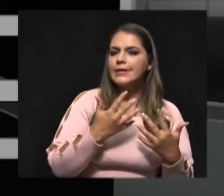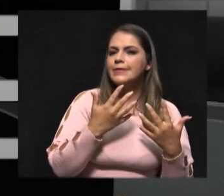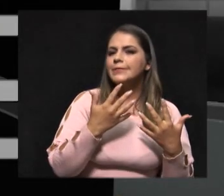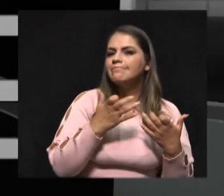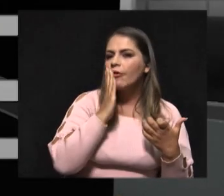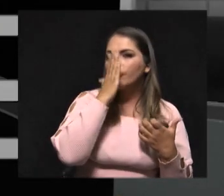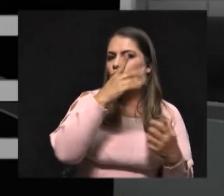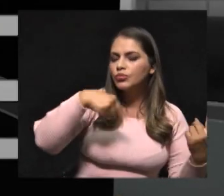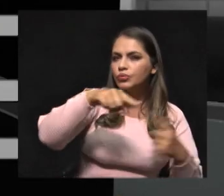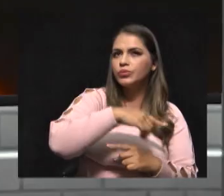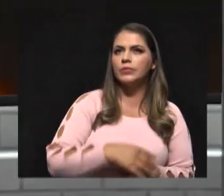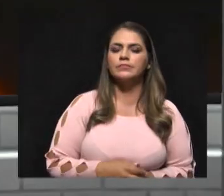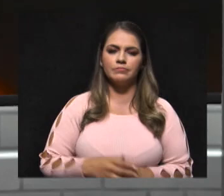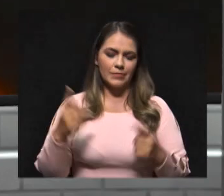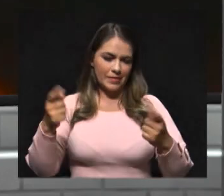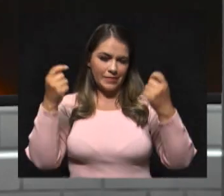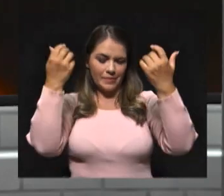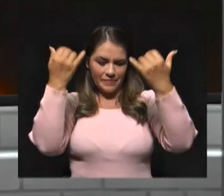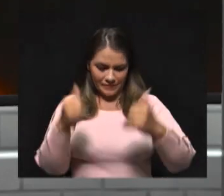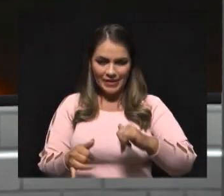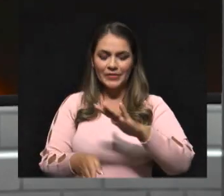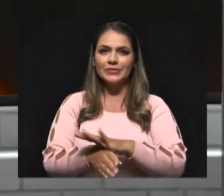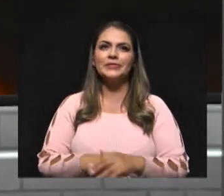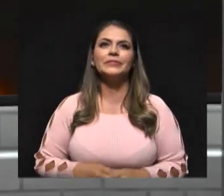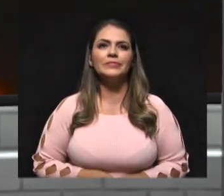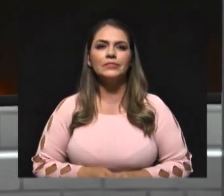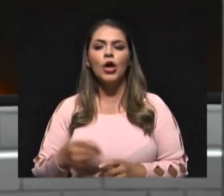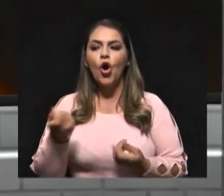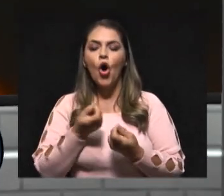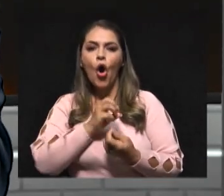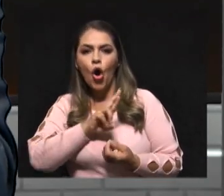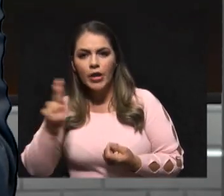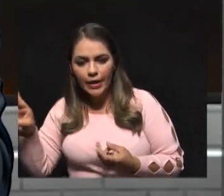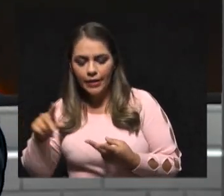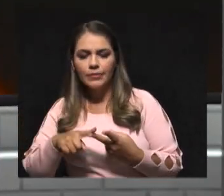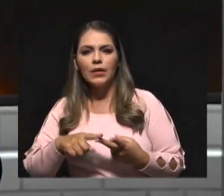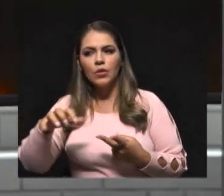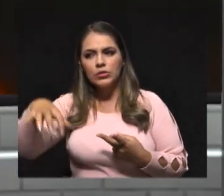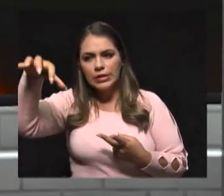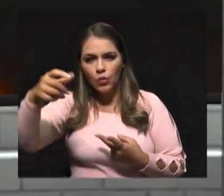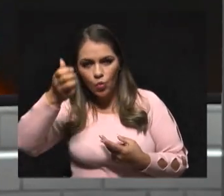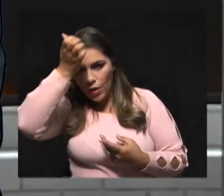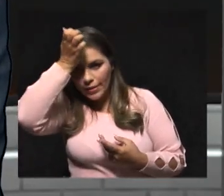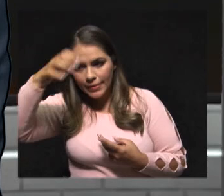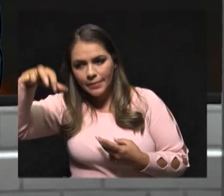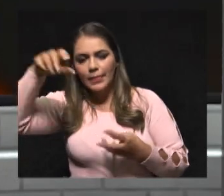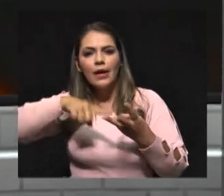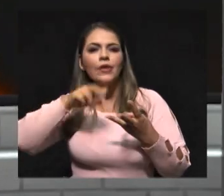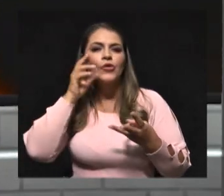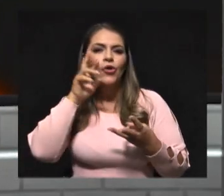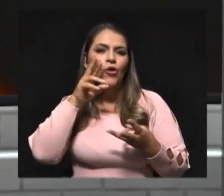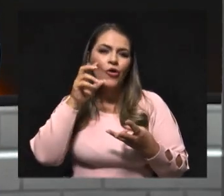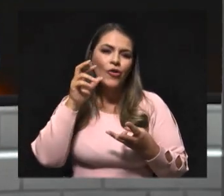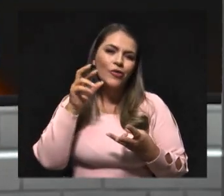desarrollamos la vocación turística ya dijimos el oriente cercano y allí guatapé y soy esta zona donde creo que